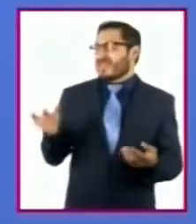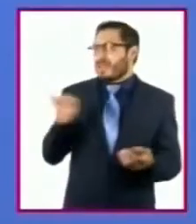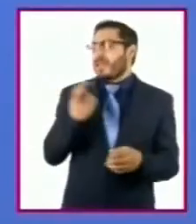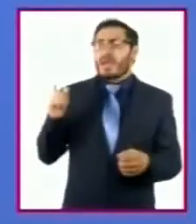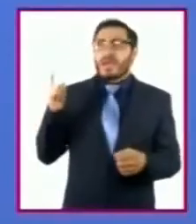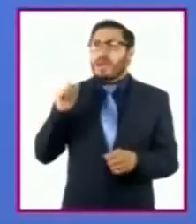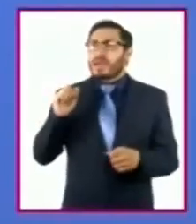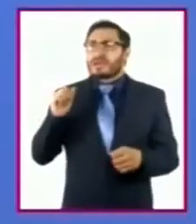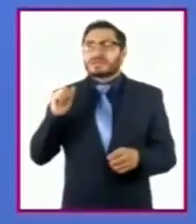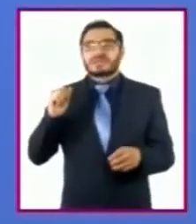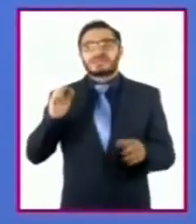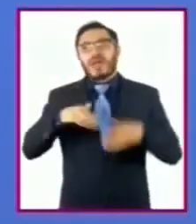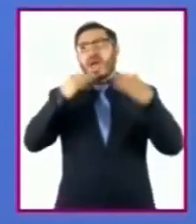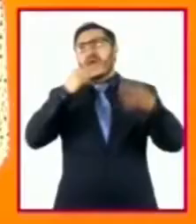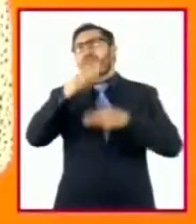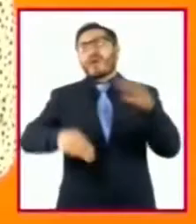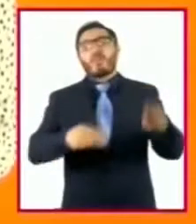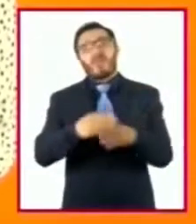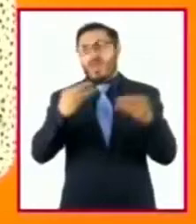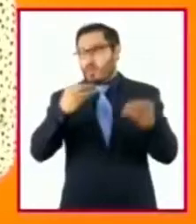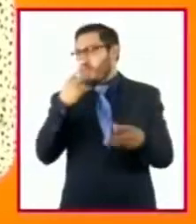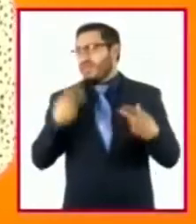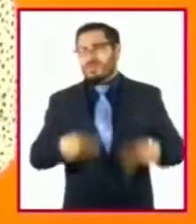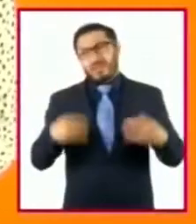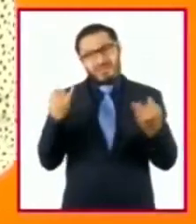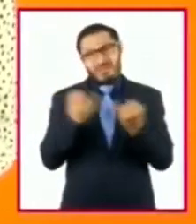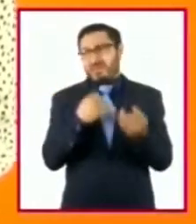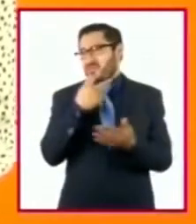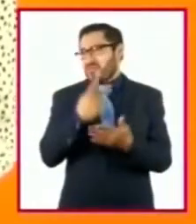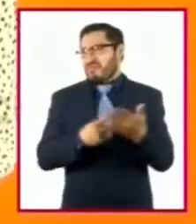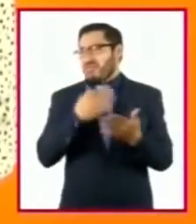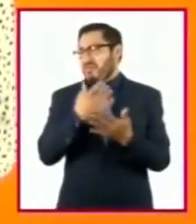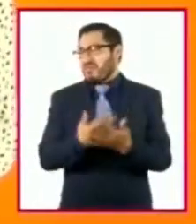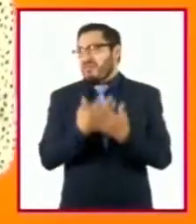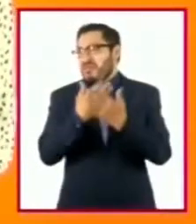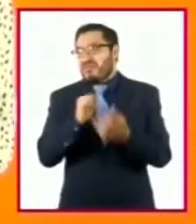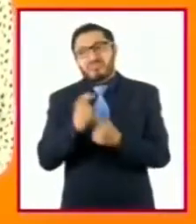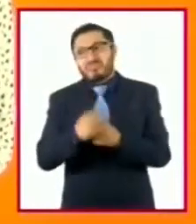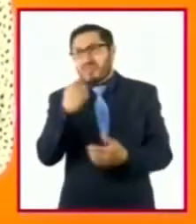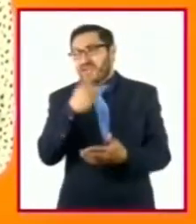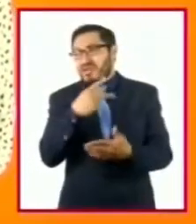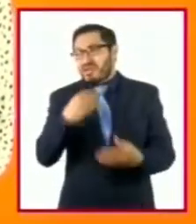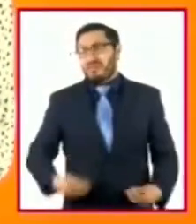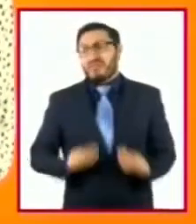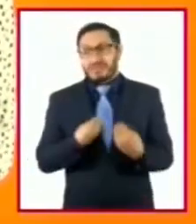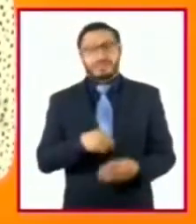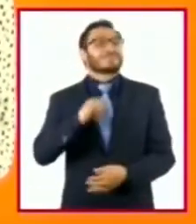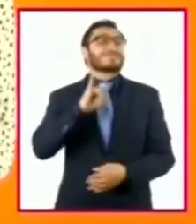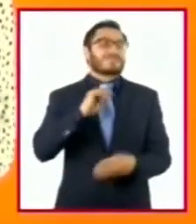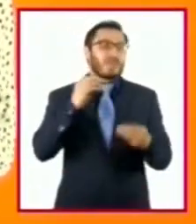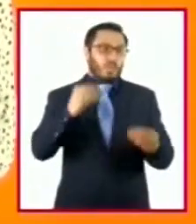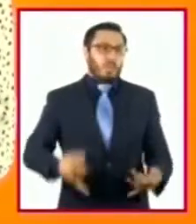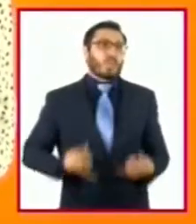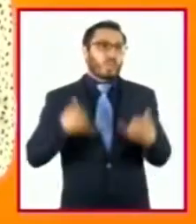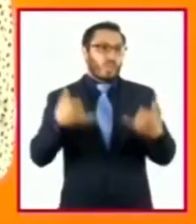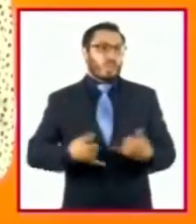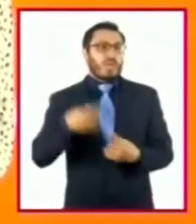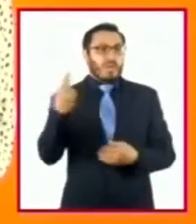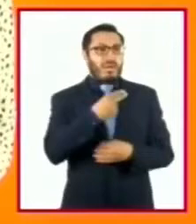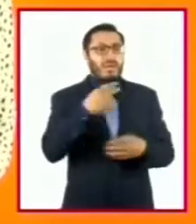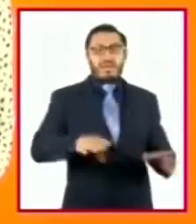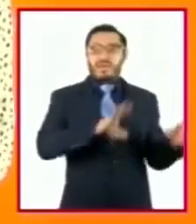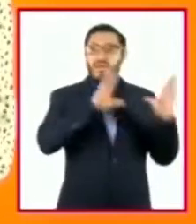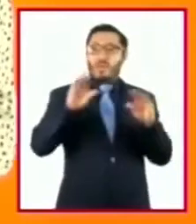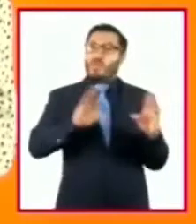así esperando algo de la vida? Sí, Mónica. Definitivamente los adolescentes, sobre todo, necesitan la guía y la ayuda de